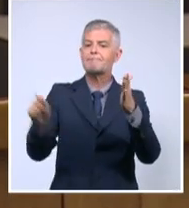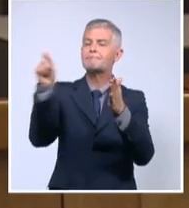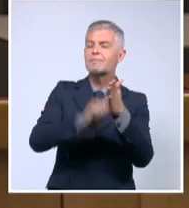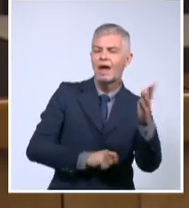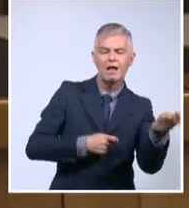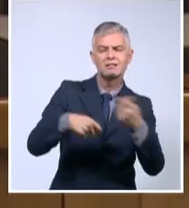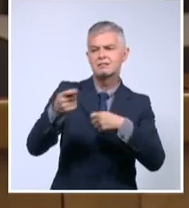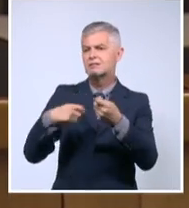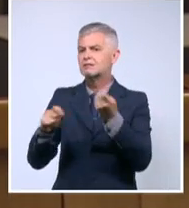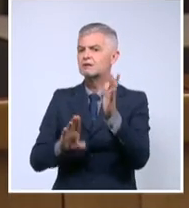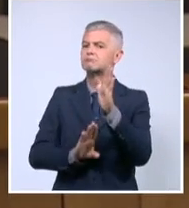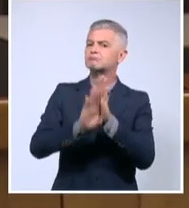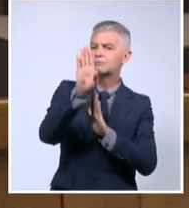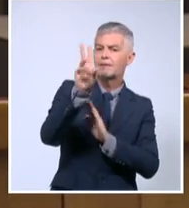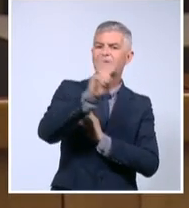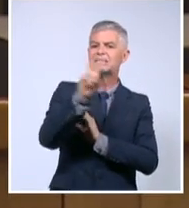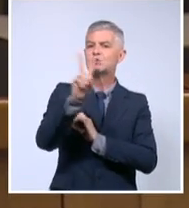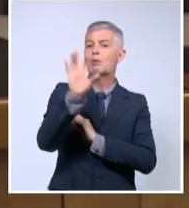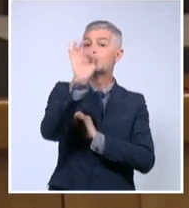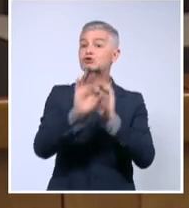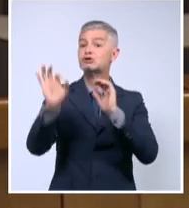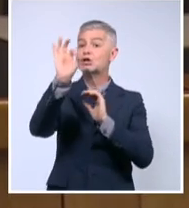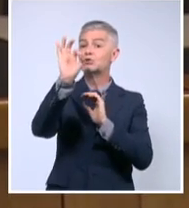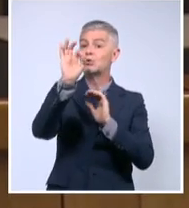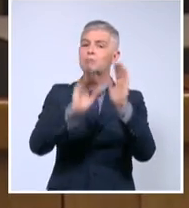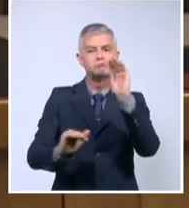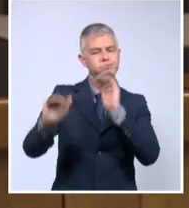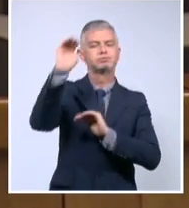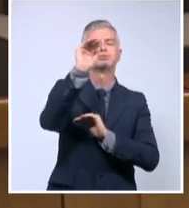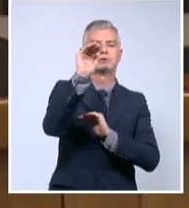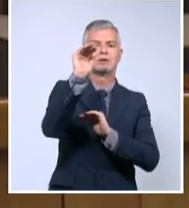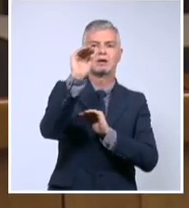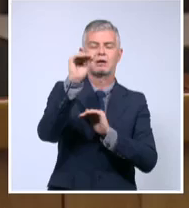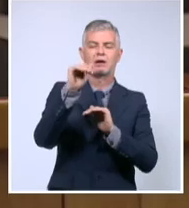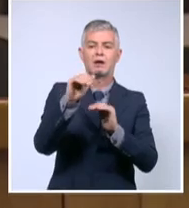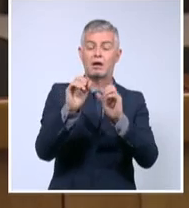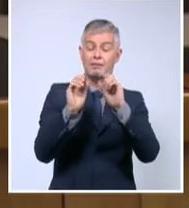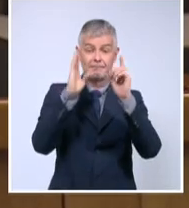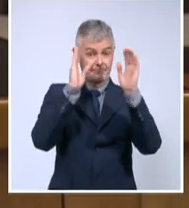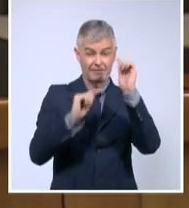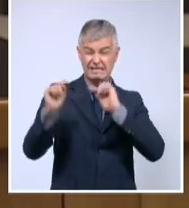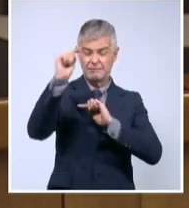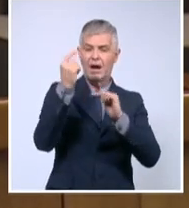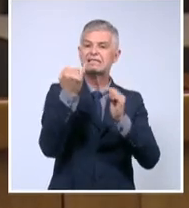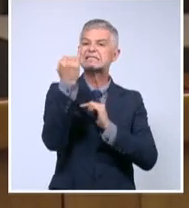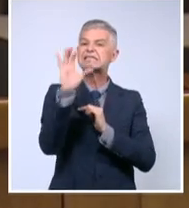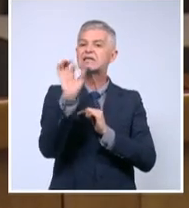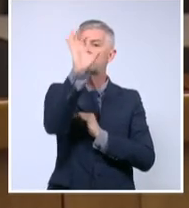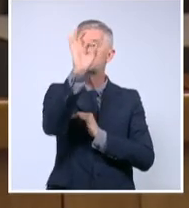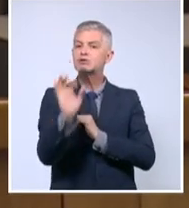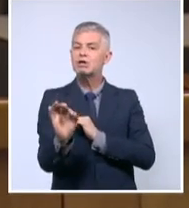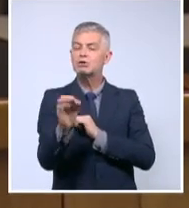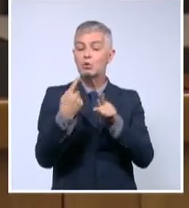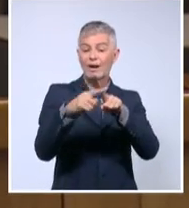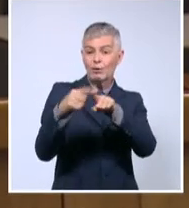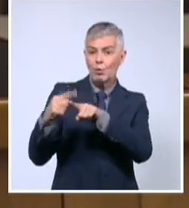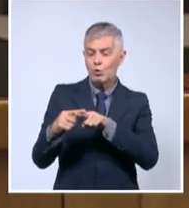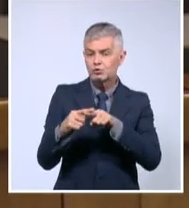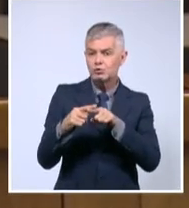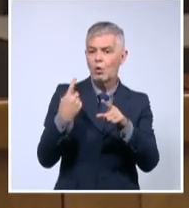un 22% respecto al 2020, concentrándose el 60% de los recursos en los sectores